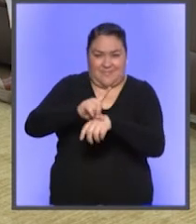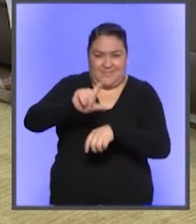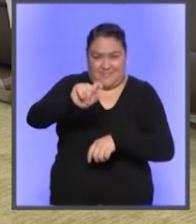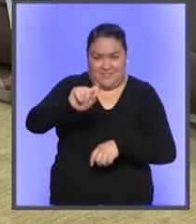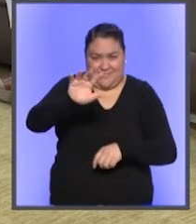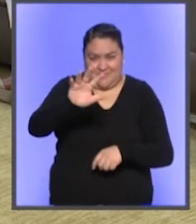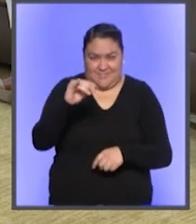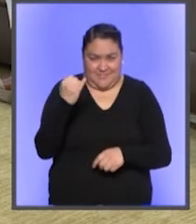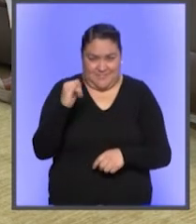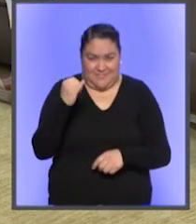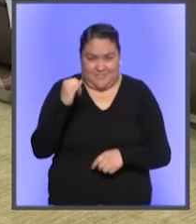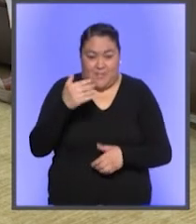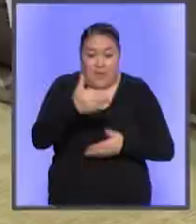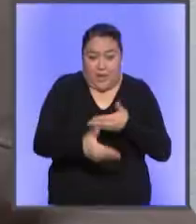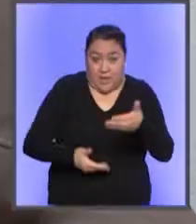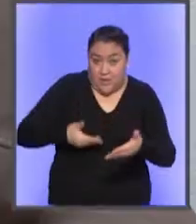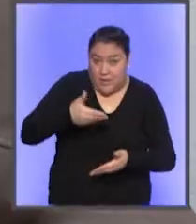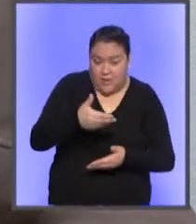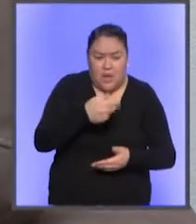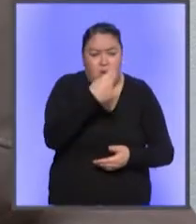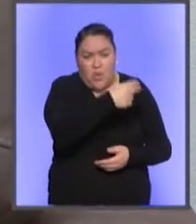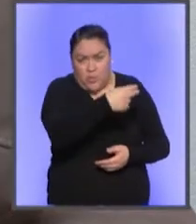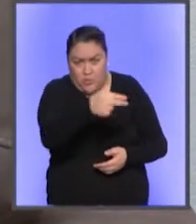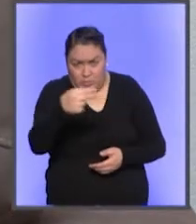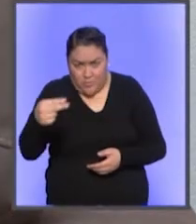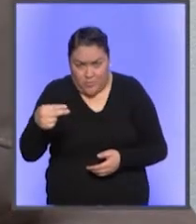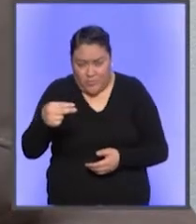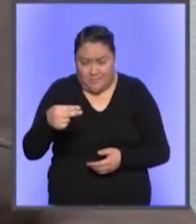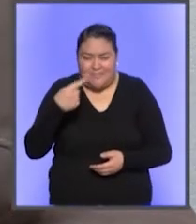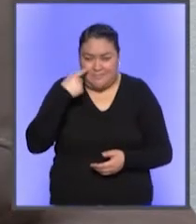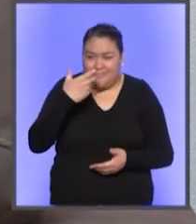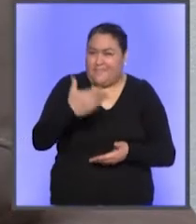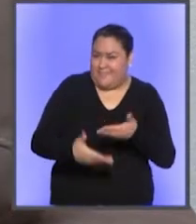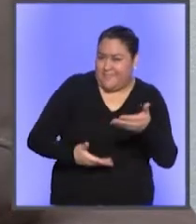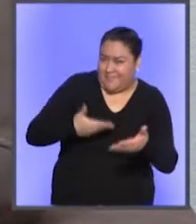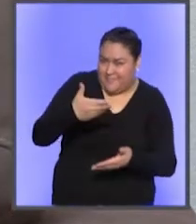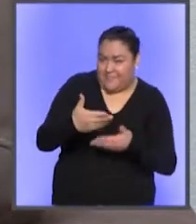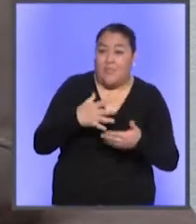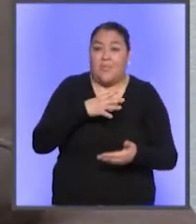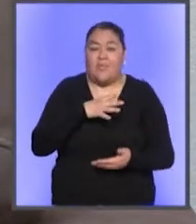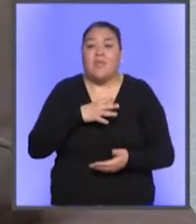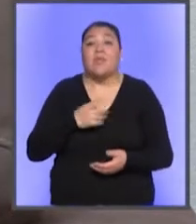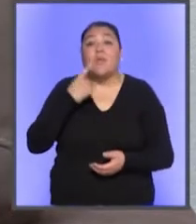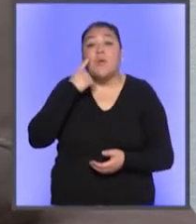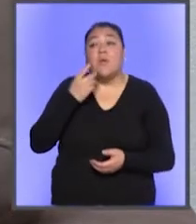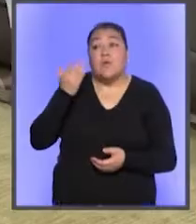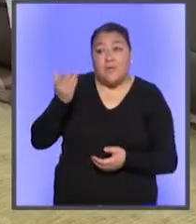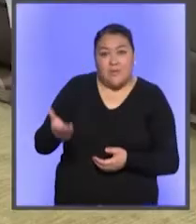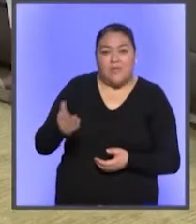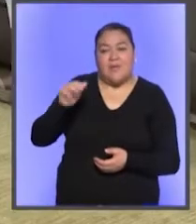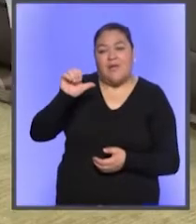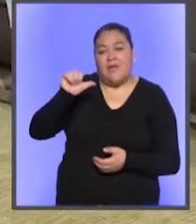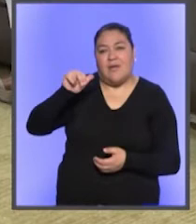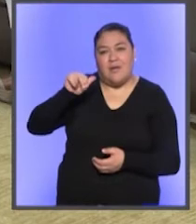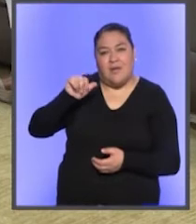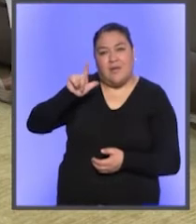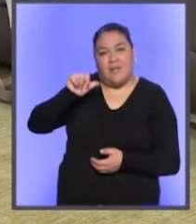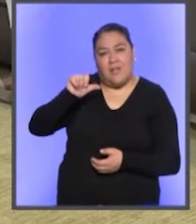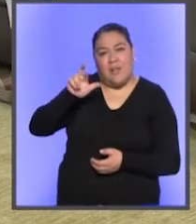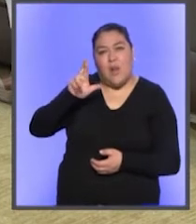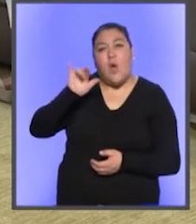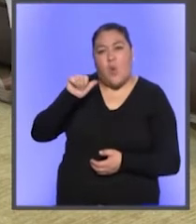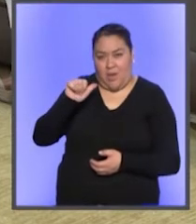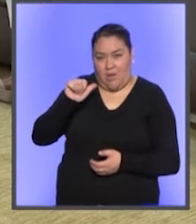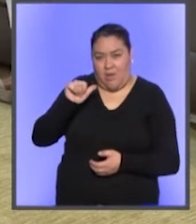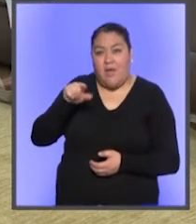posterior y Me permito presentarlas a todas y a todos ustedes tenemos con nosotros a Ana Laura